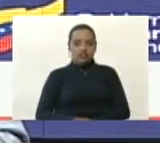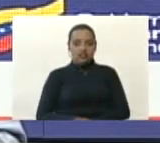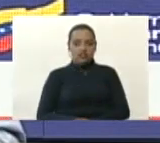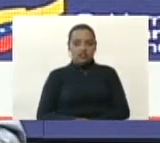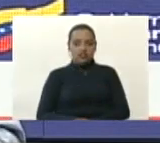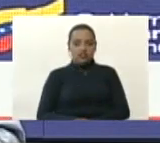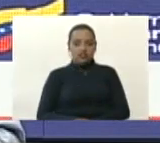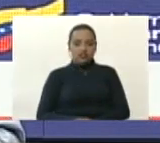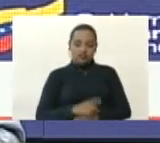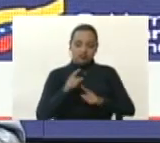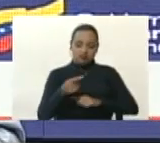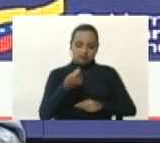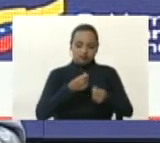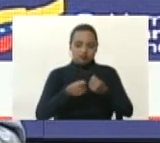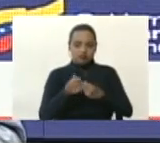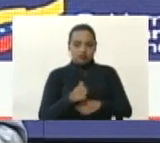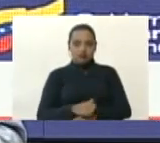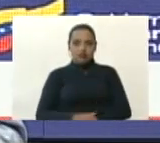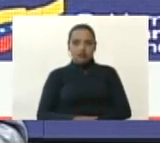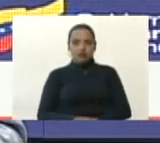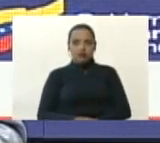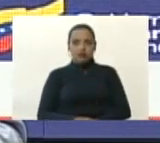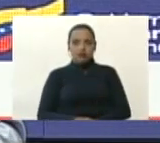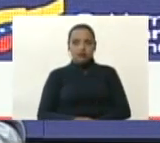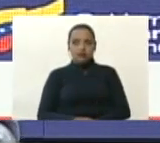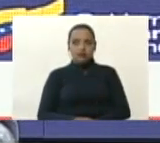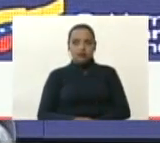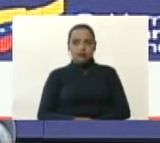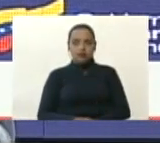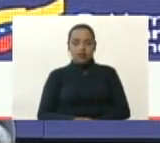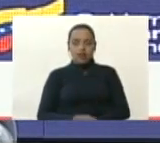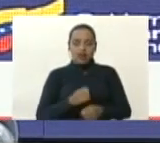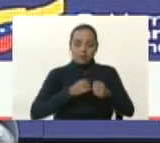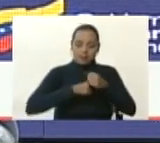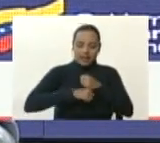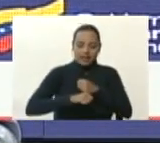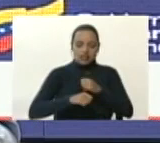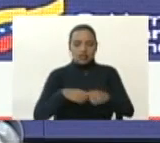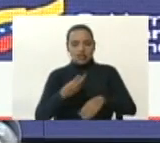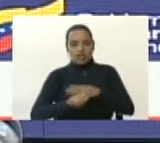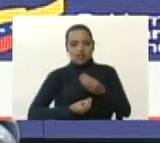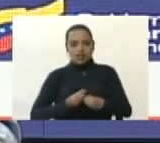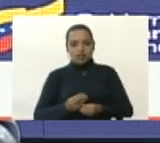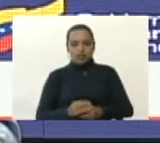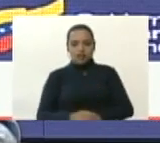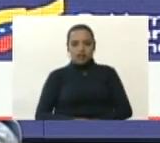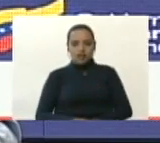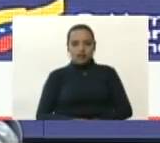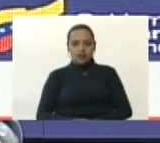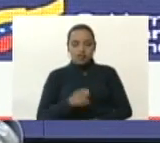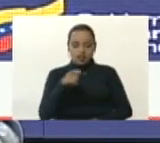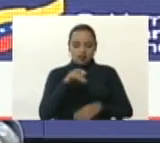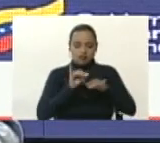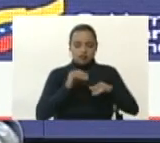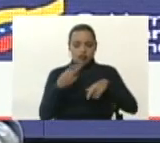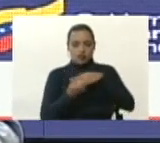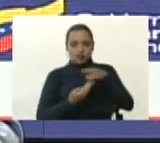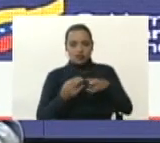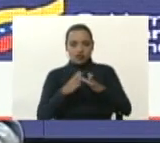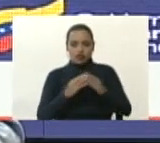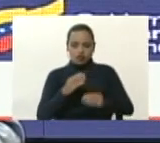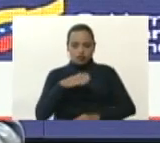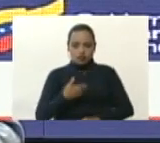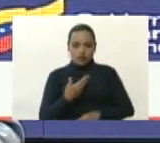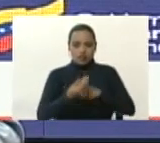inclusive a parir, a crear. Así es una revolución. Esto solo lo puede hacer